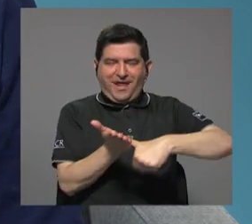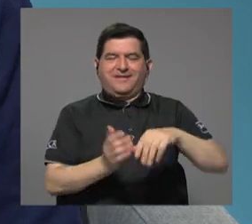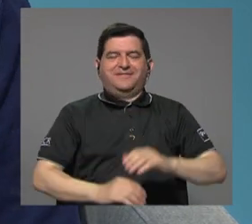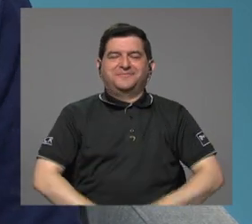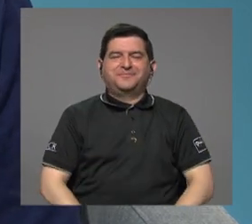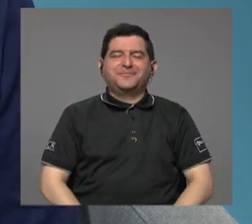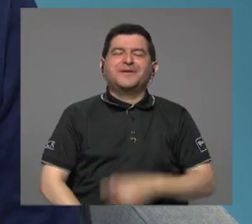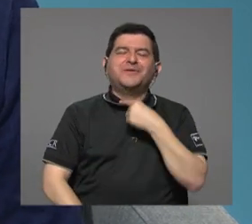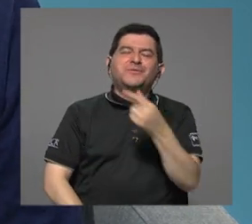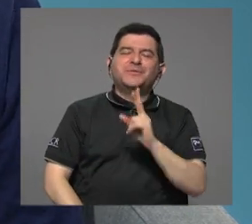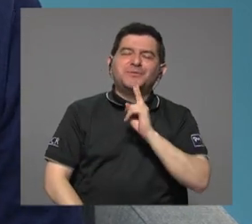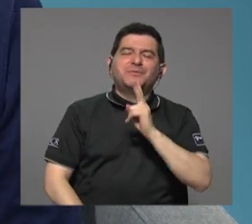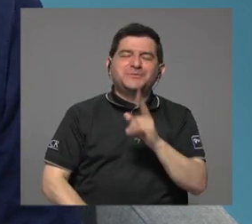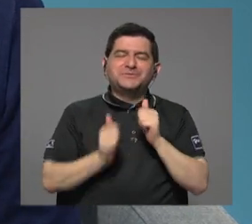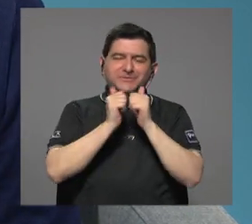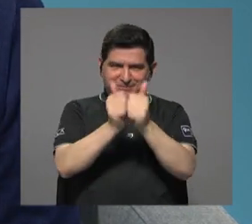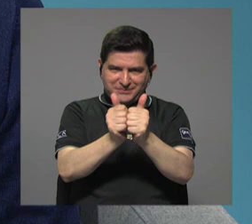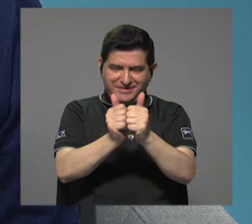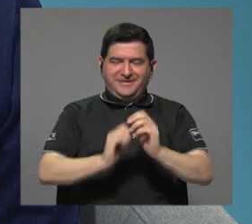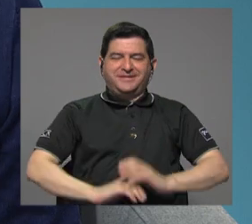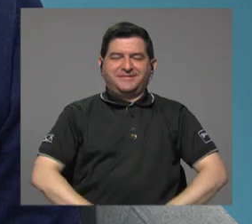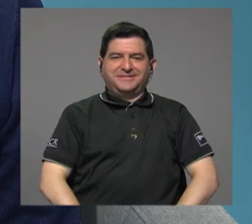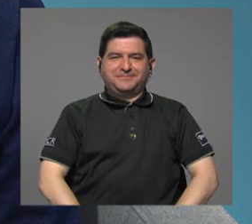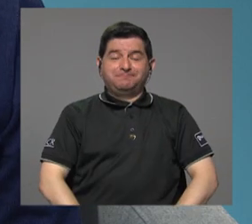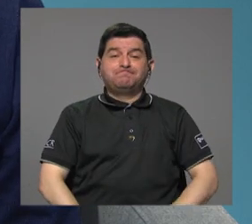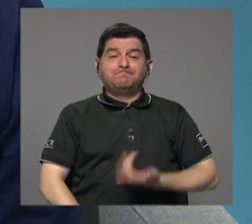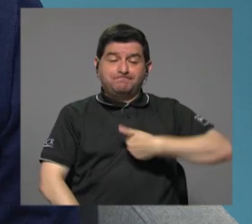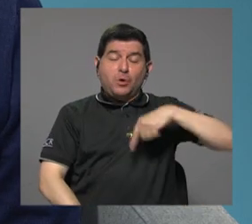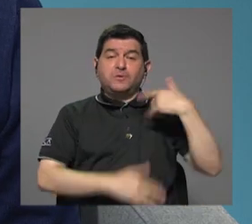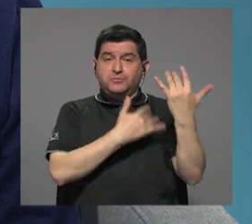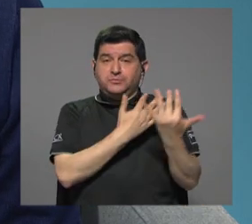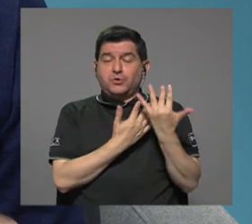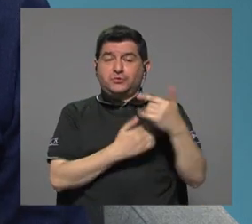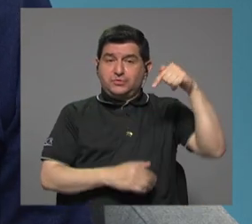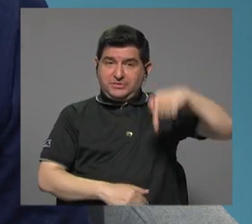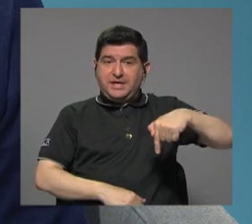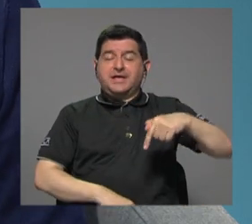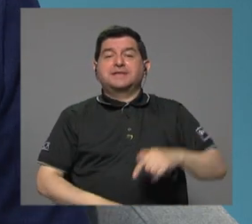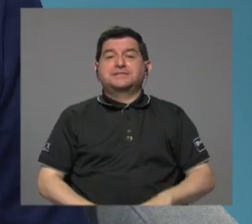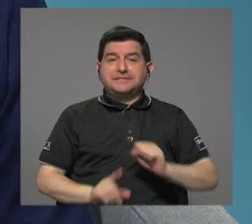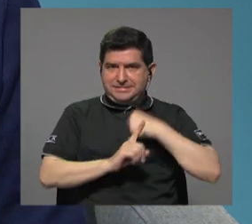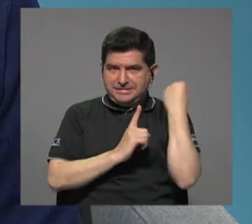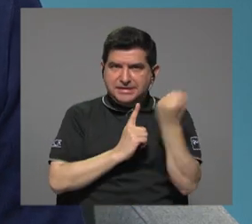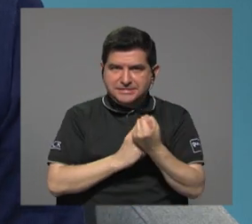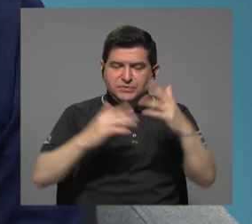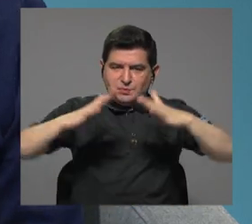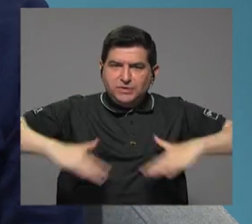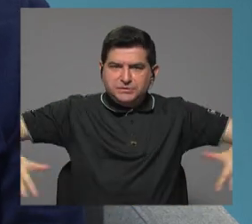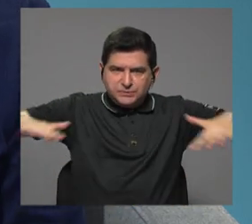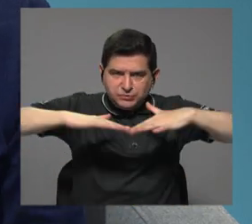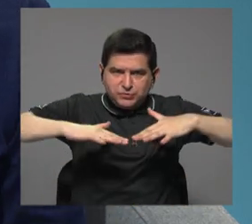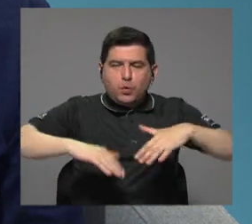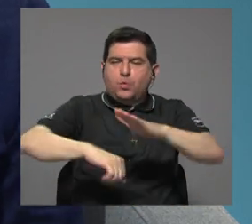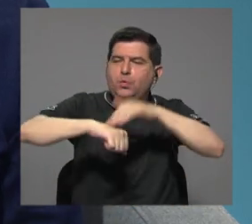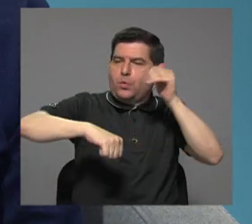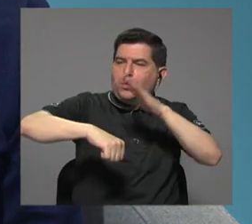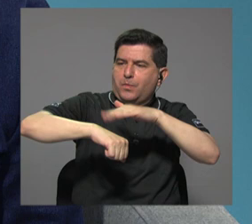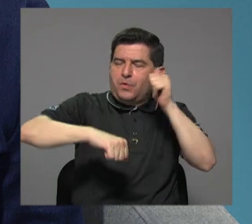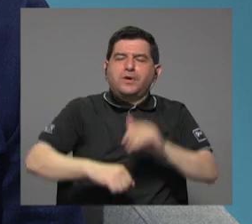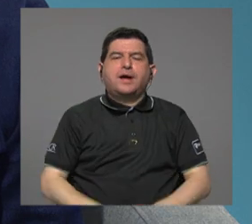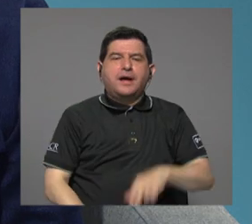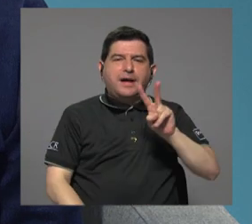un gusto de verdad estar con ustedes y esperamos también que éste sea en este marco el espacio para convocar a los